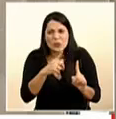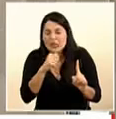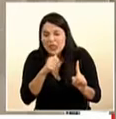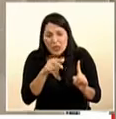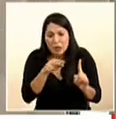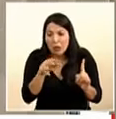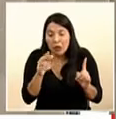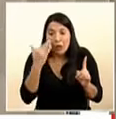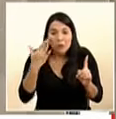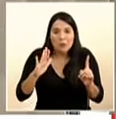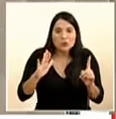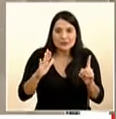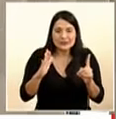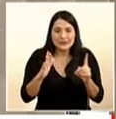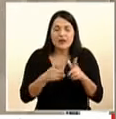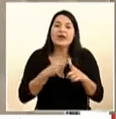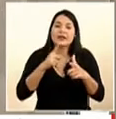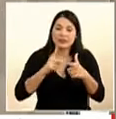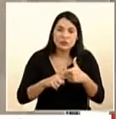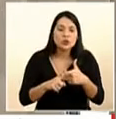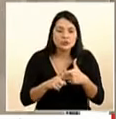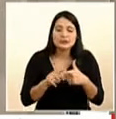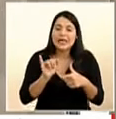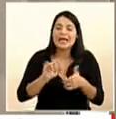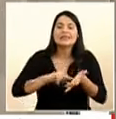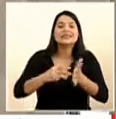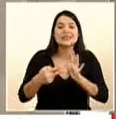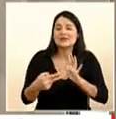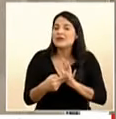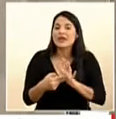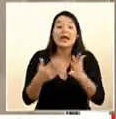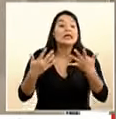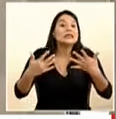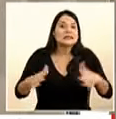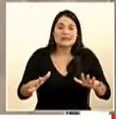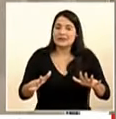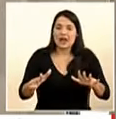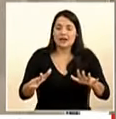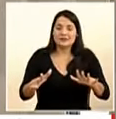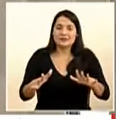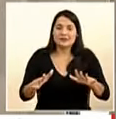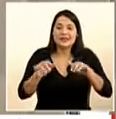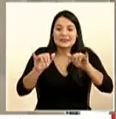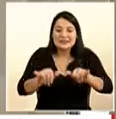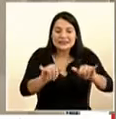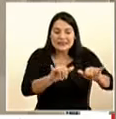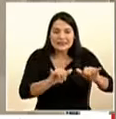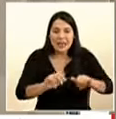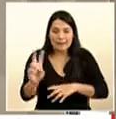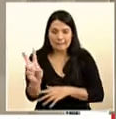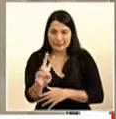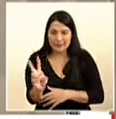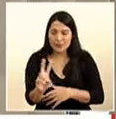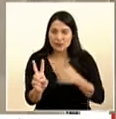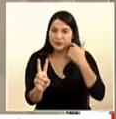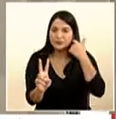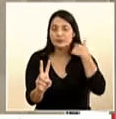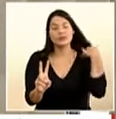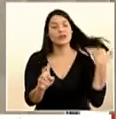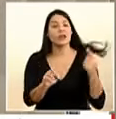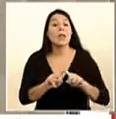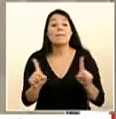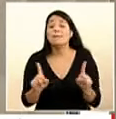definiendo esto para una búsqueda todavía más activa de casos en diferentes servicios de salud cambiando algunas definiciones pero eso va a